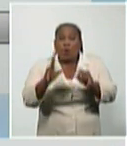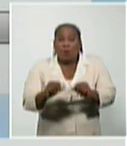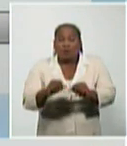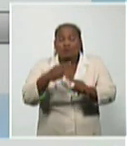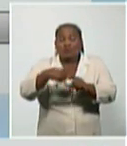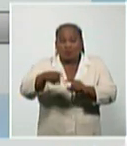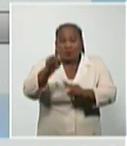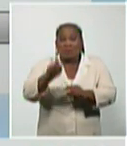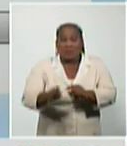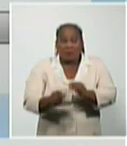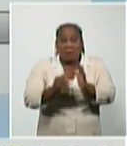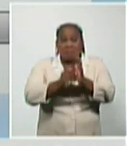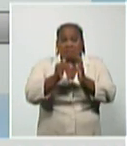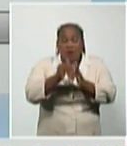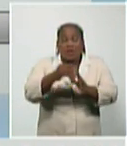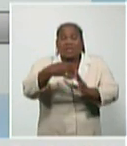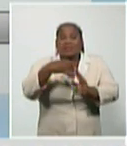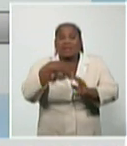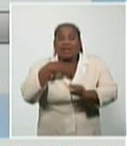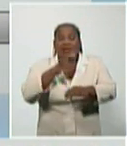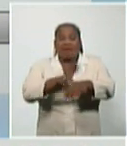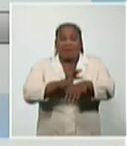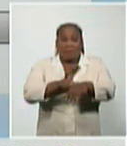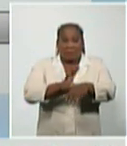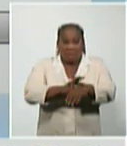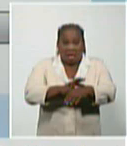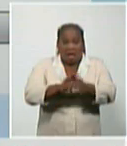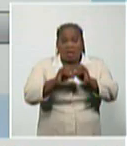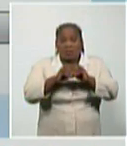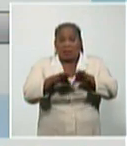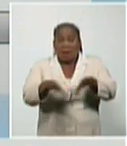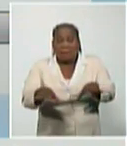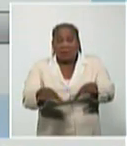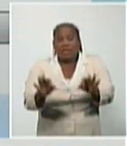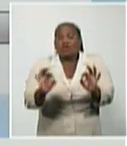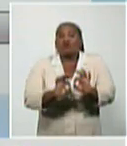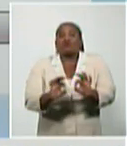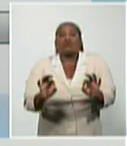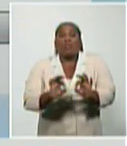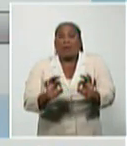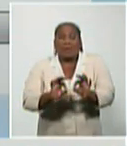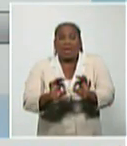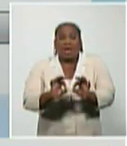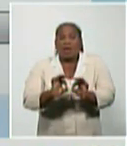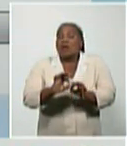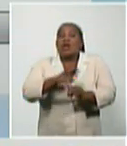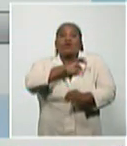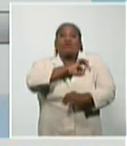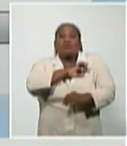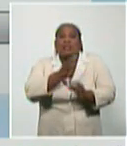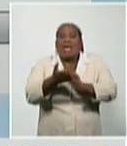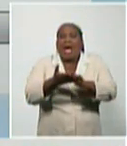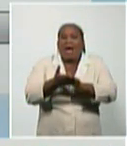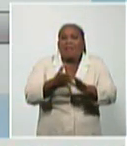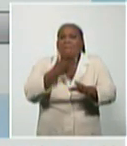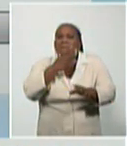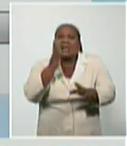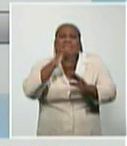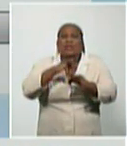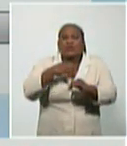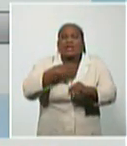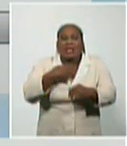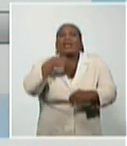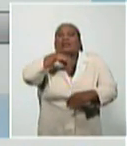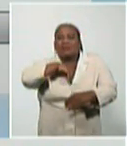la transmiten y no han sido diagnosticados porque están asintomáticos. Ya la cifra de fallecidos